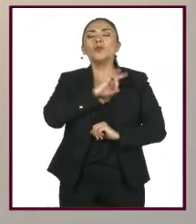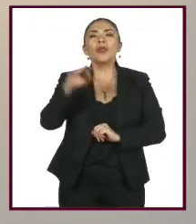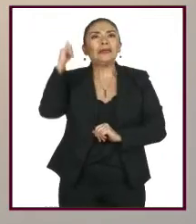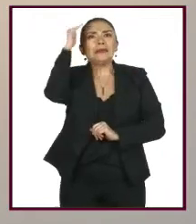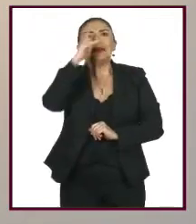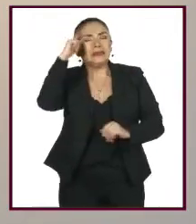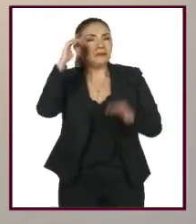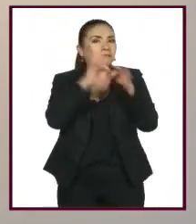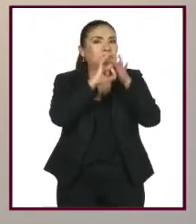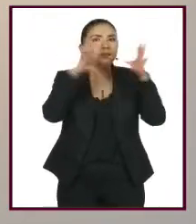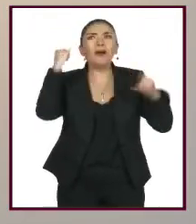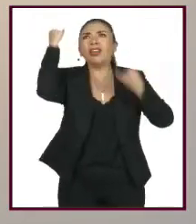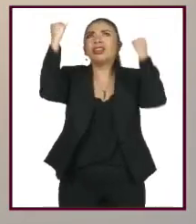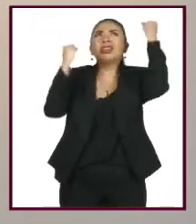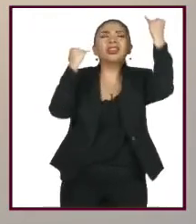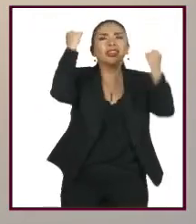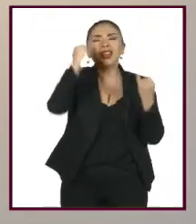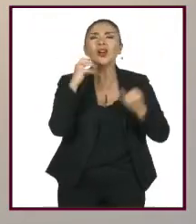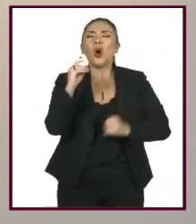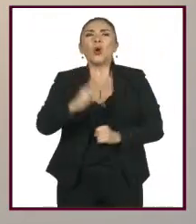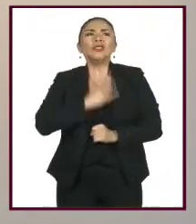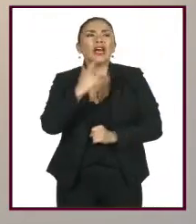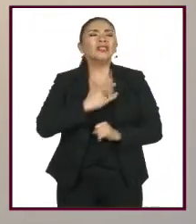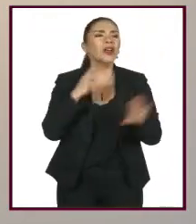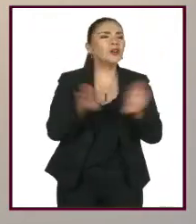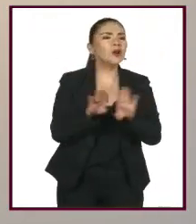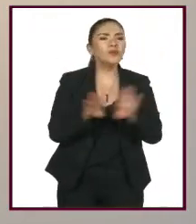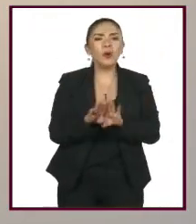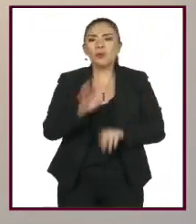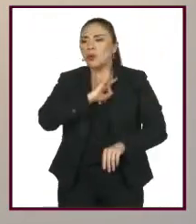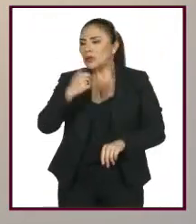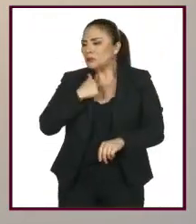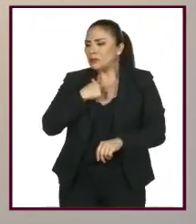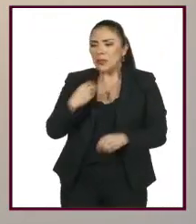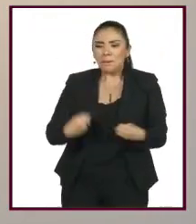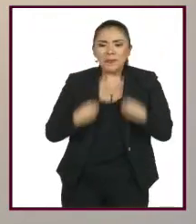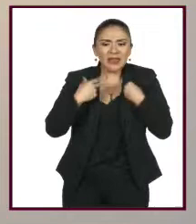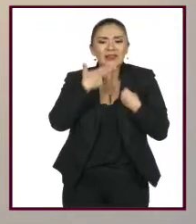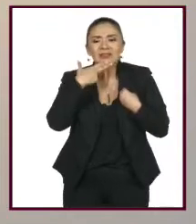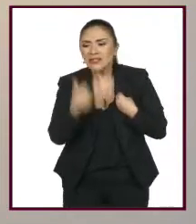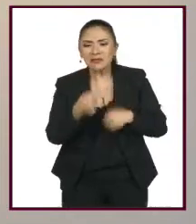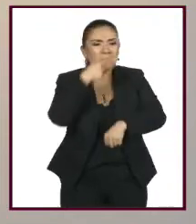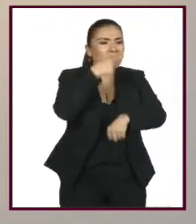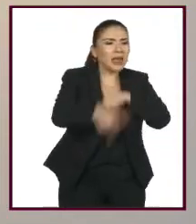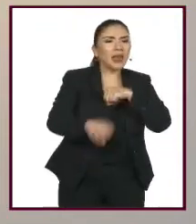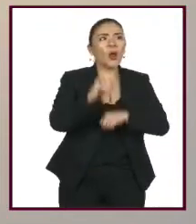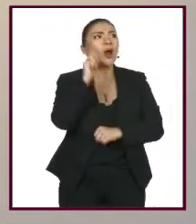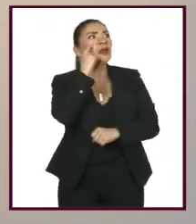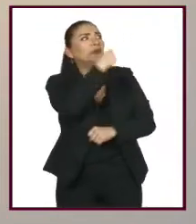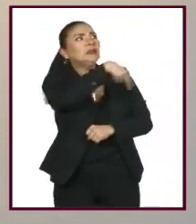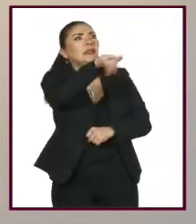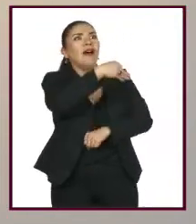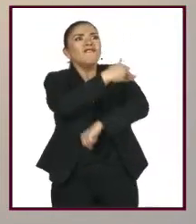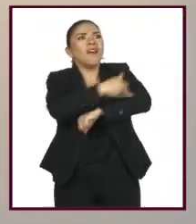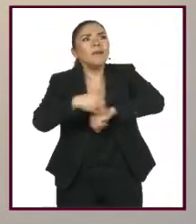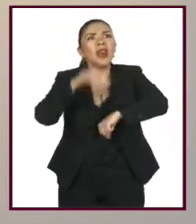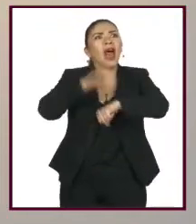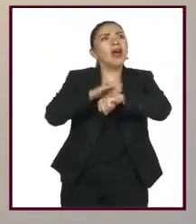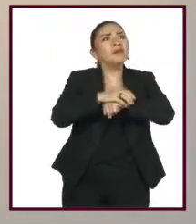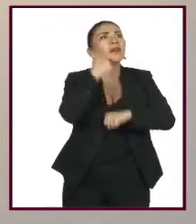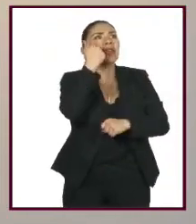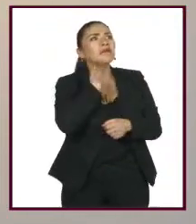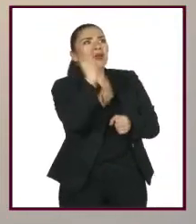como mencionábamos, ideas delirantes, no sentirse que están en riesgo, que incluso los familiares o los amigos